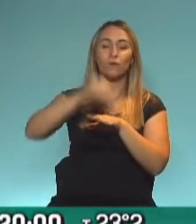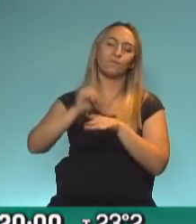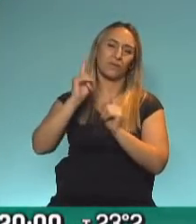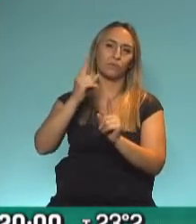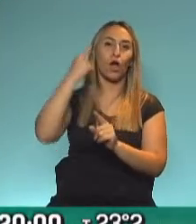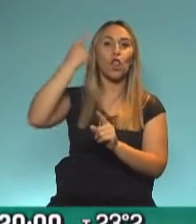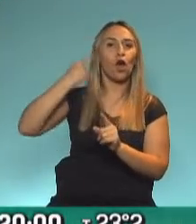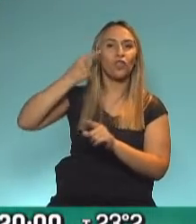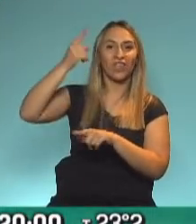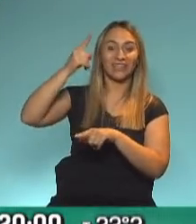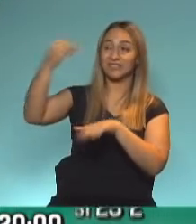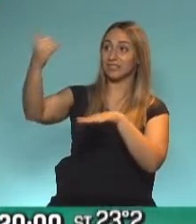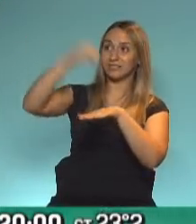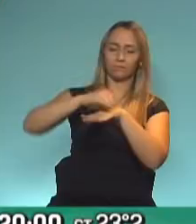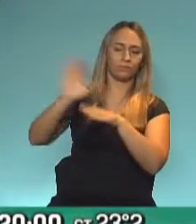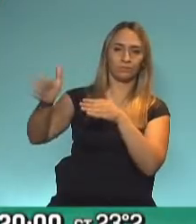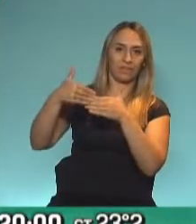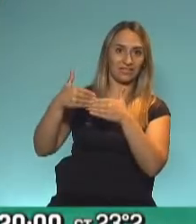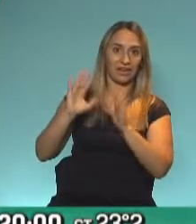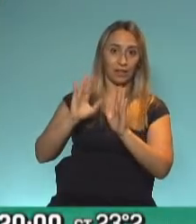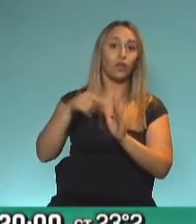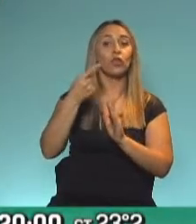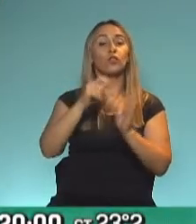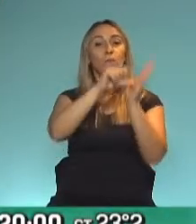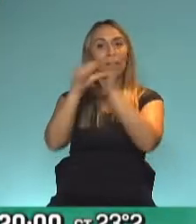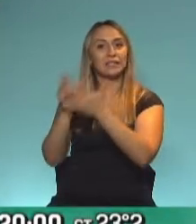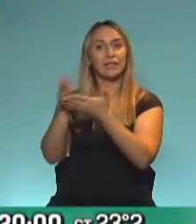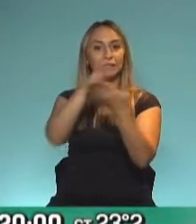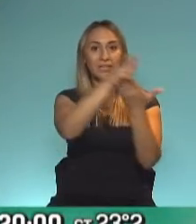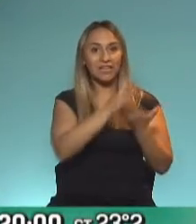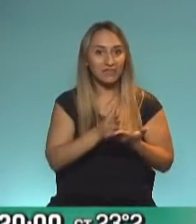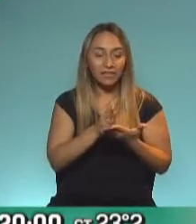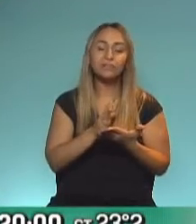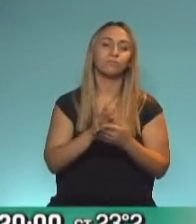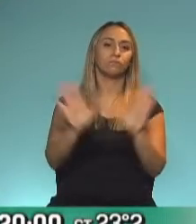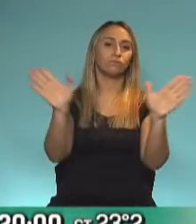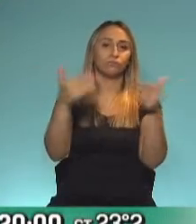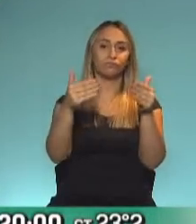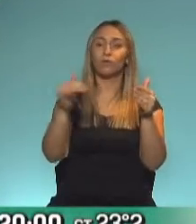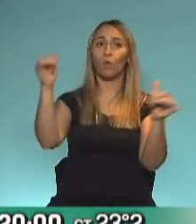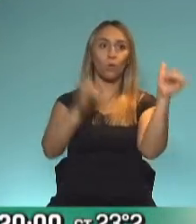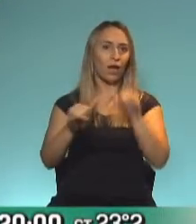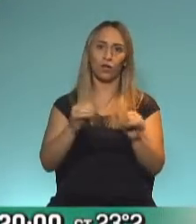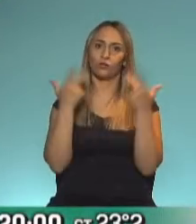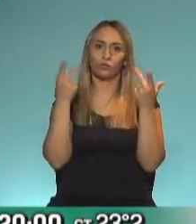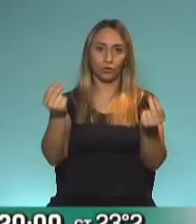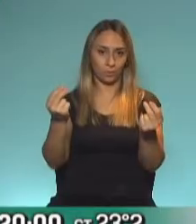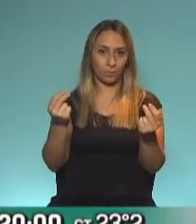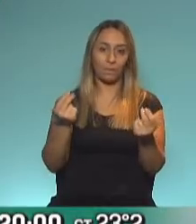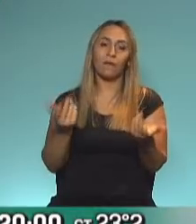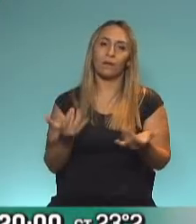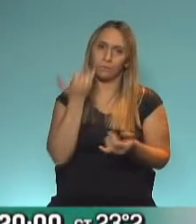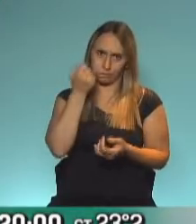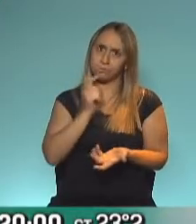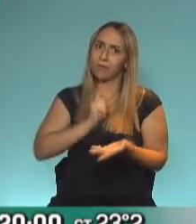Londres, pero también el turismo con los países limítrofes. Por lo tanto, empiezan a cerrarse algunas, o empiezan a tomarse algunas restricciones